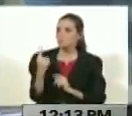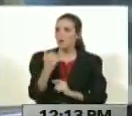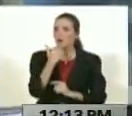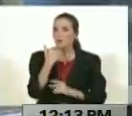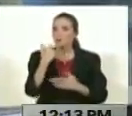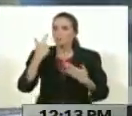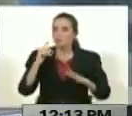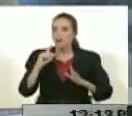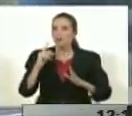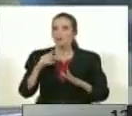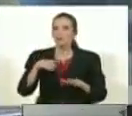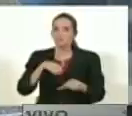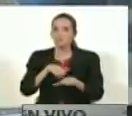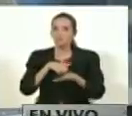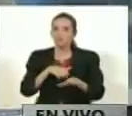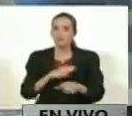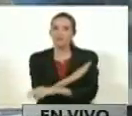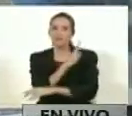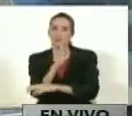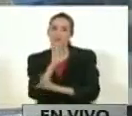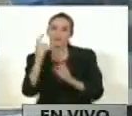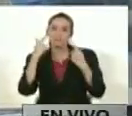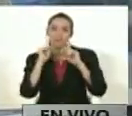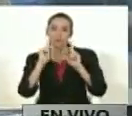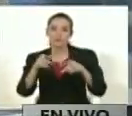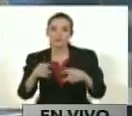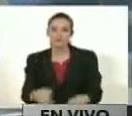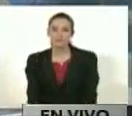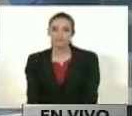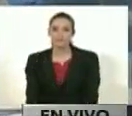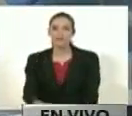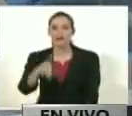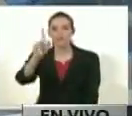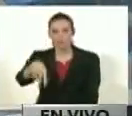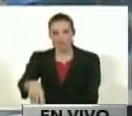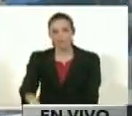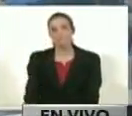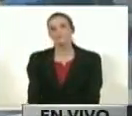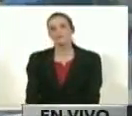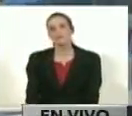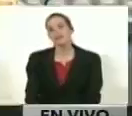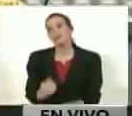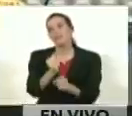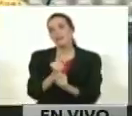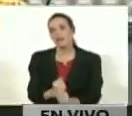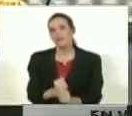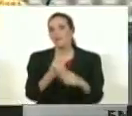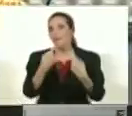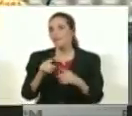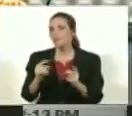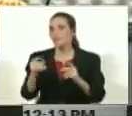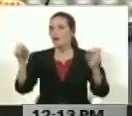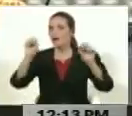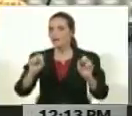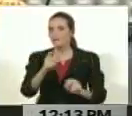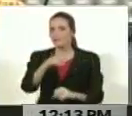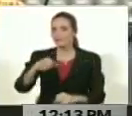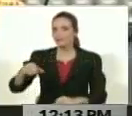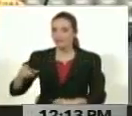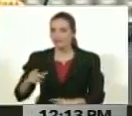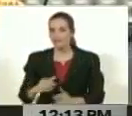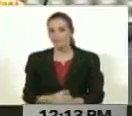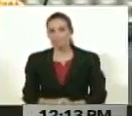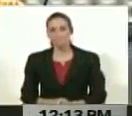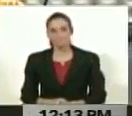el tráfico del mediodía en la autopista. Y también esperando a otros artistas